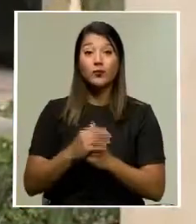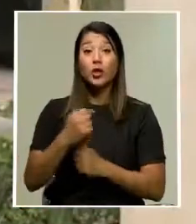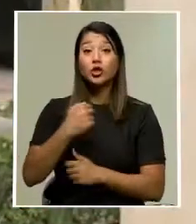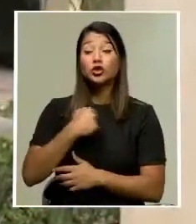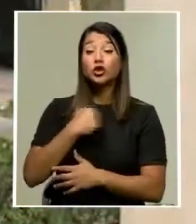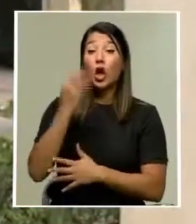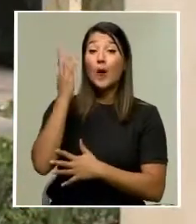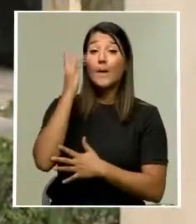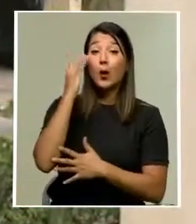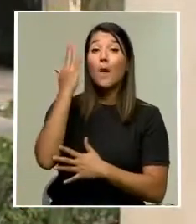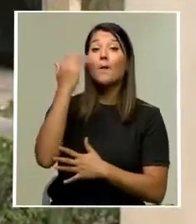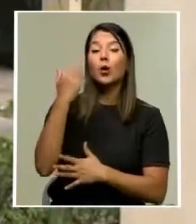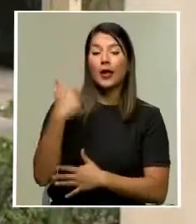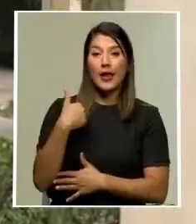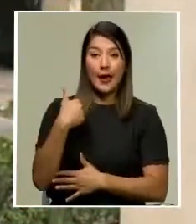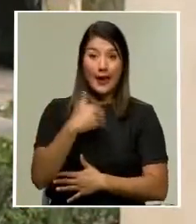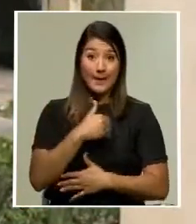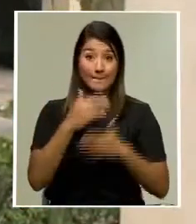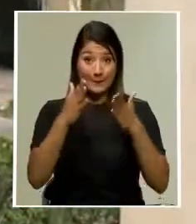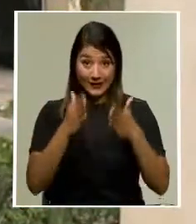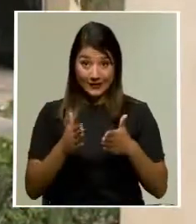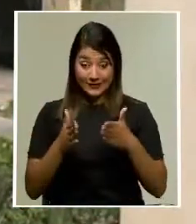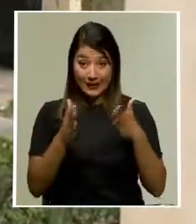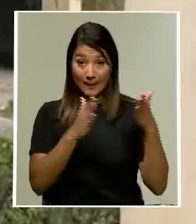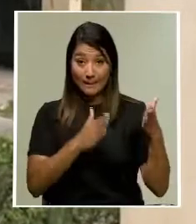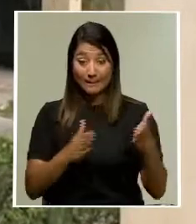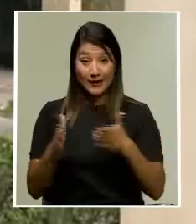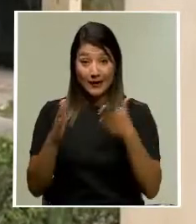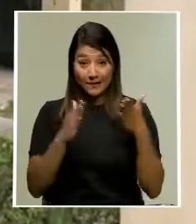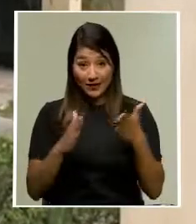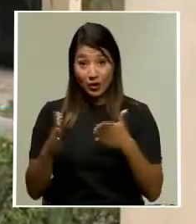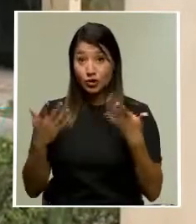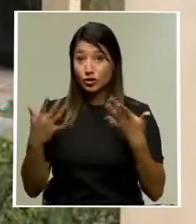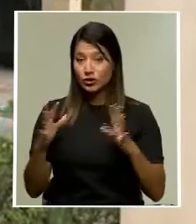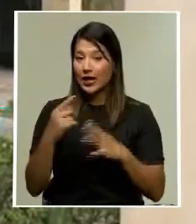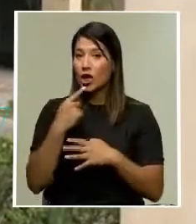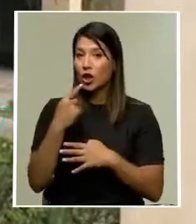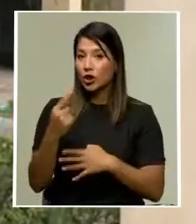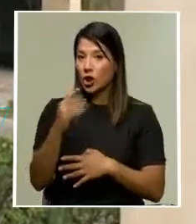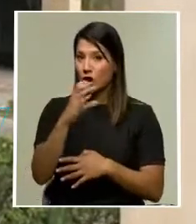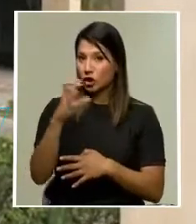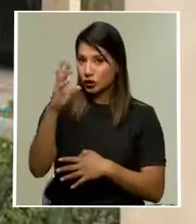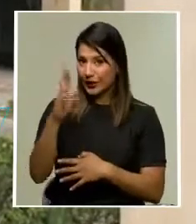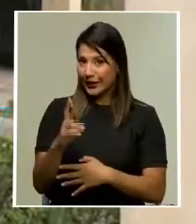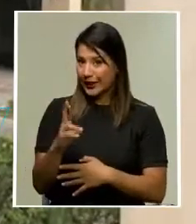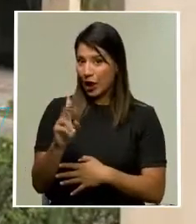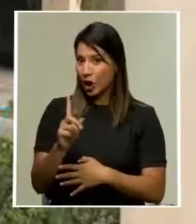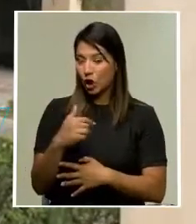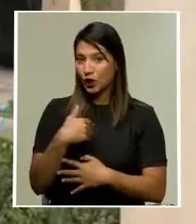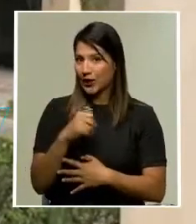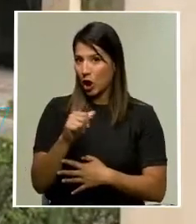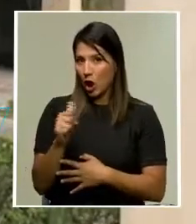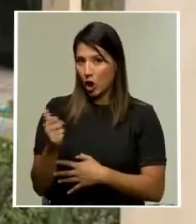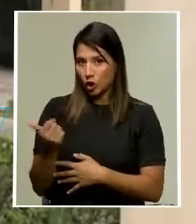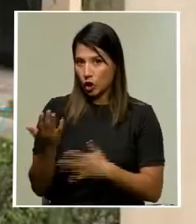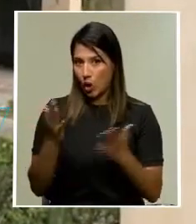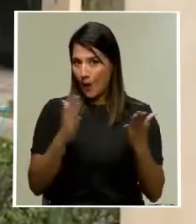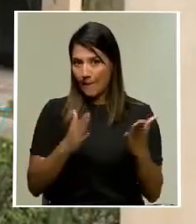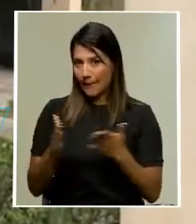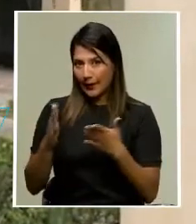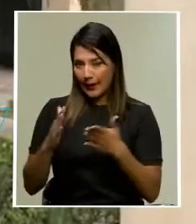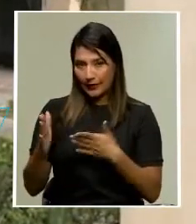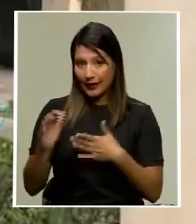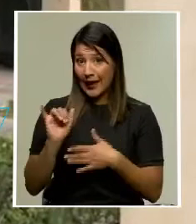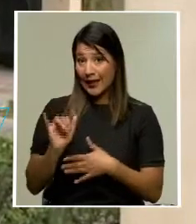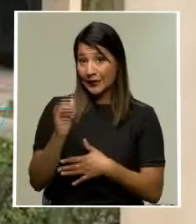es que la misma ministra, por ejemplo, de Planificación, lo ha dicho, el país no tiene un plan B. Eso es preocupante, porque si usted